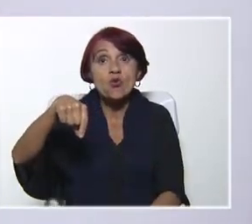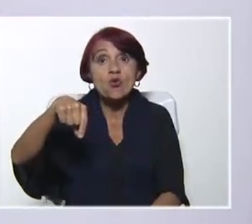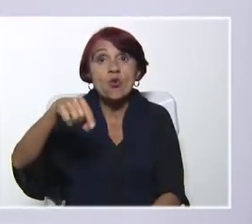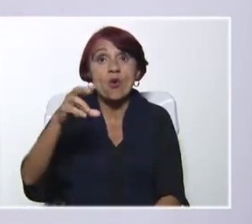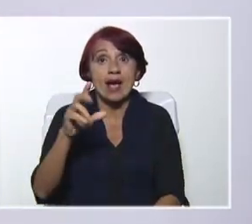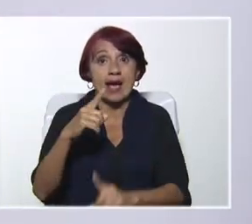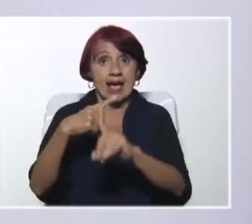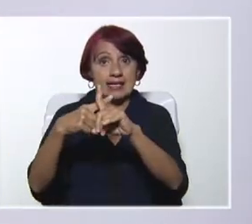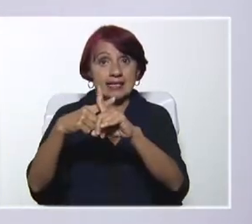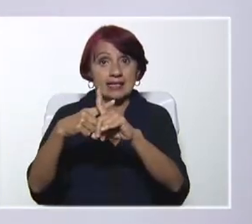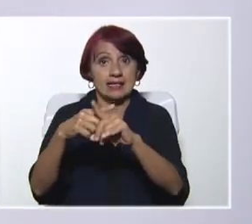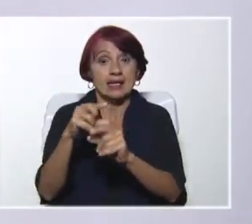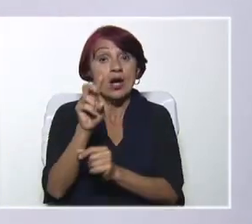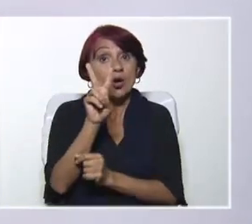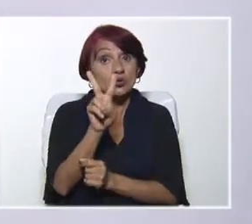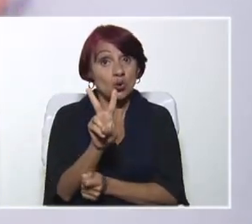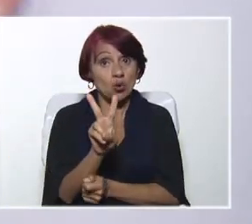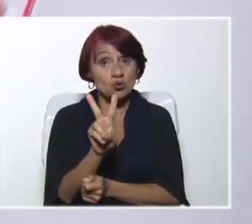Sería 2x